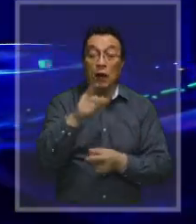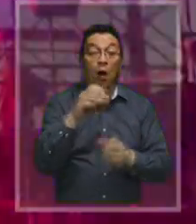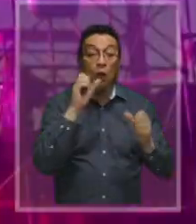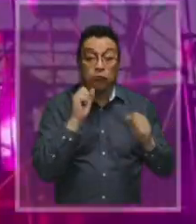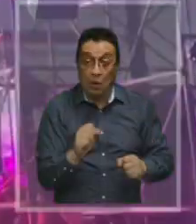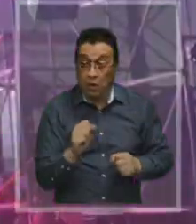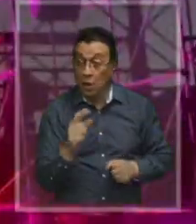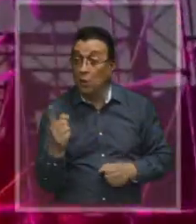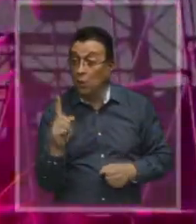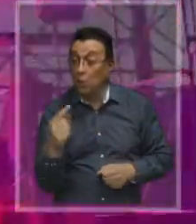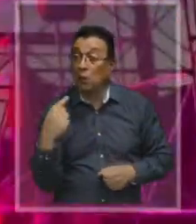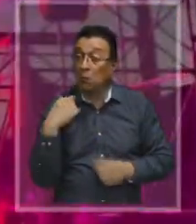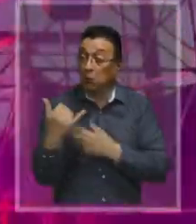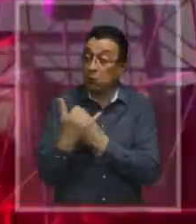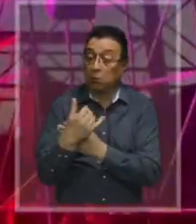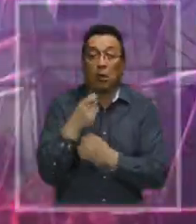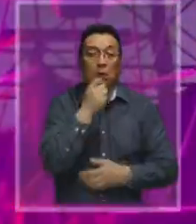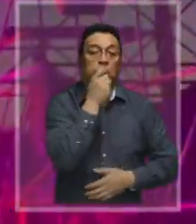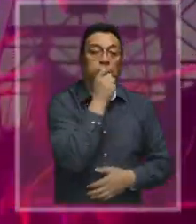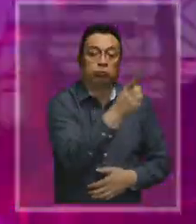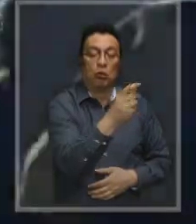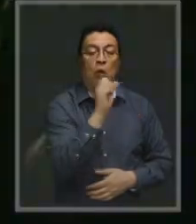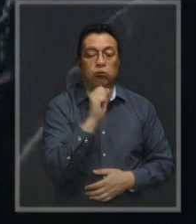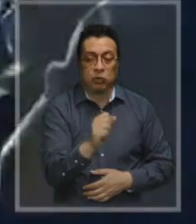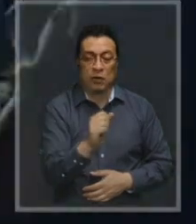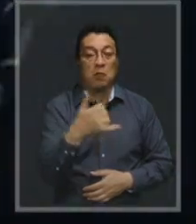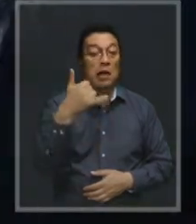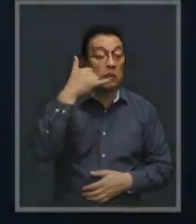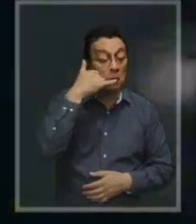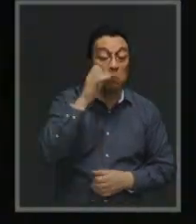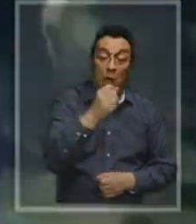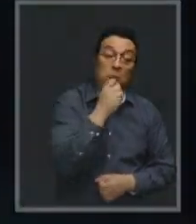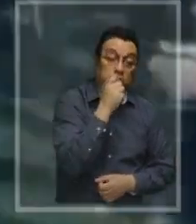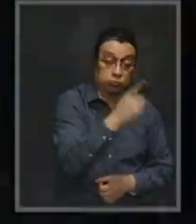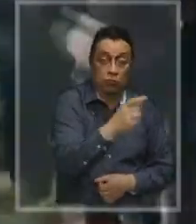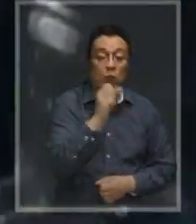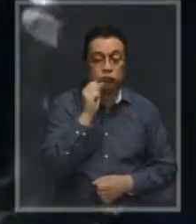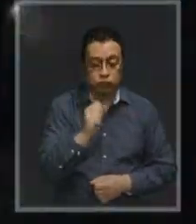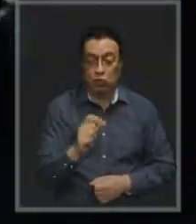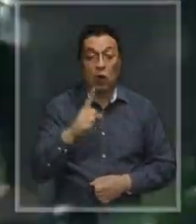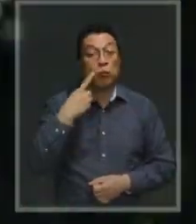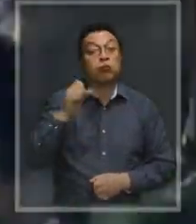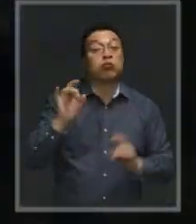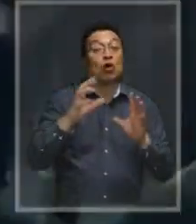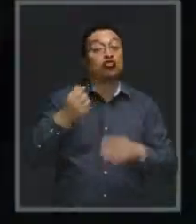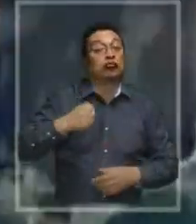poner un reclamo al CERNAC en la página web o teléfono en caso de que exista un incumplimiento.